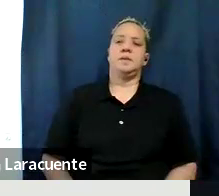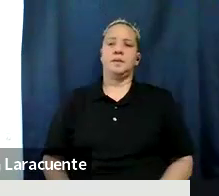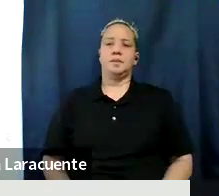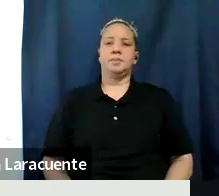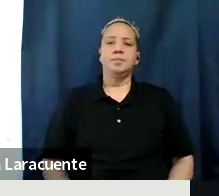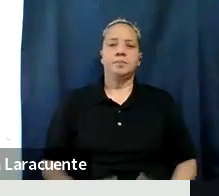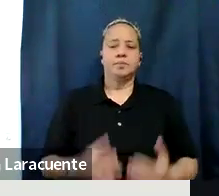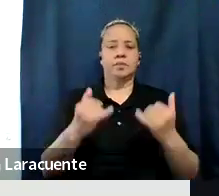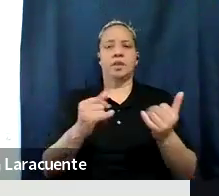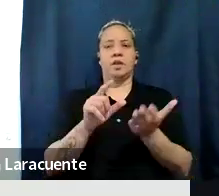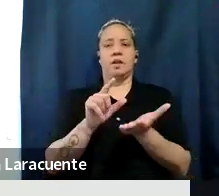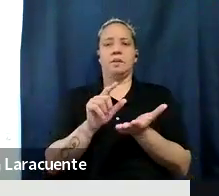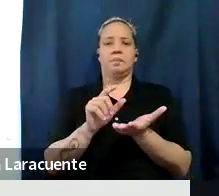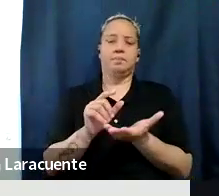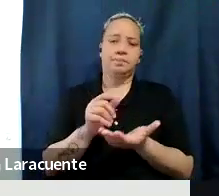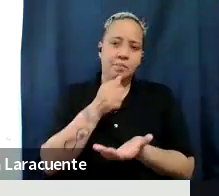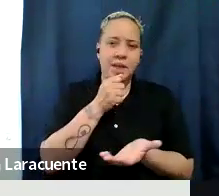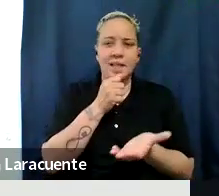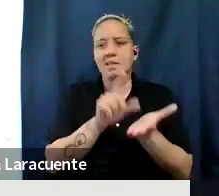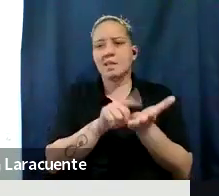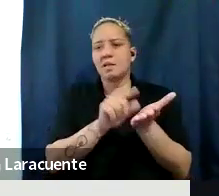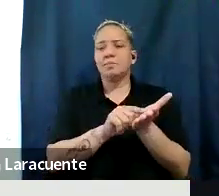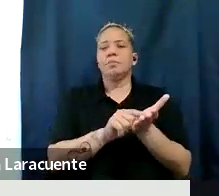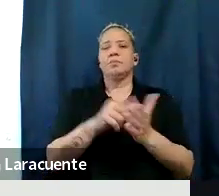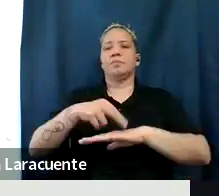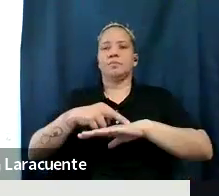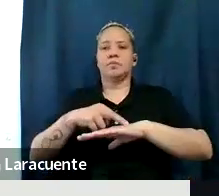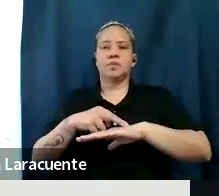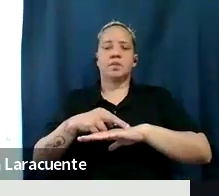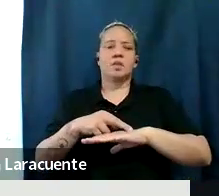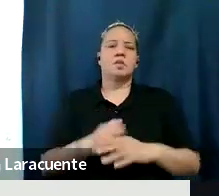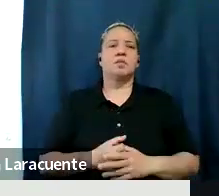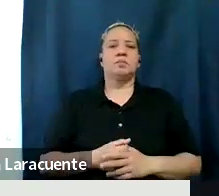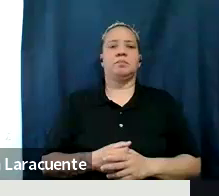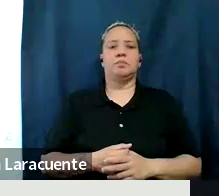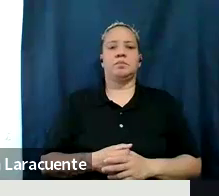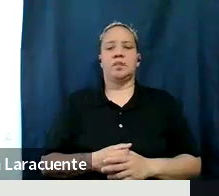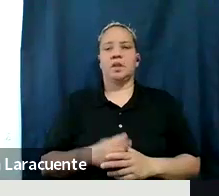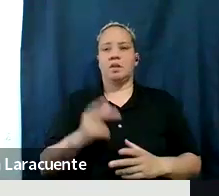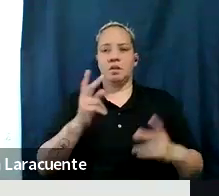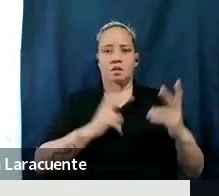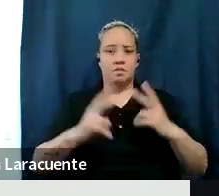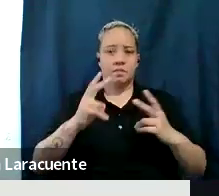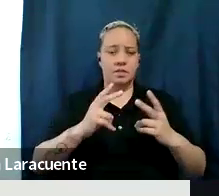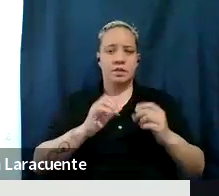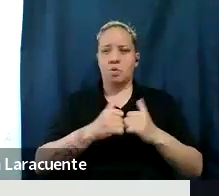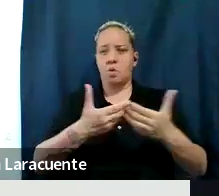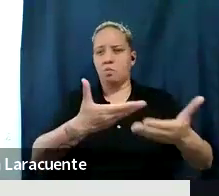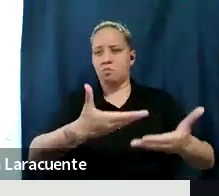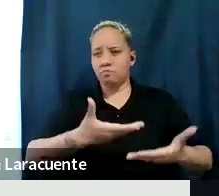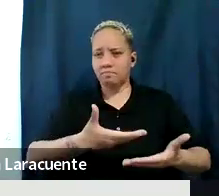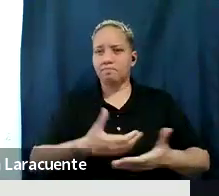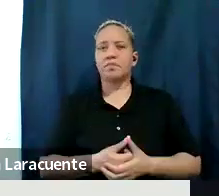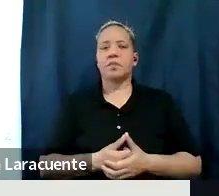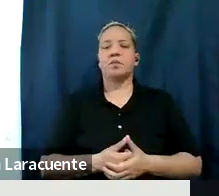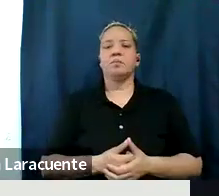la prensa puertorriqueña, de cómo recibió la prensa puertorriqueña a los visitantes. Al poco de